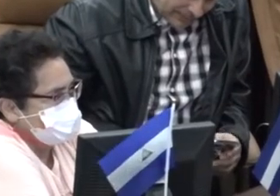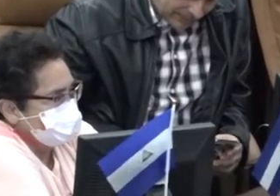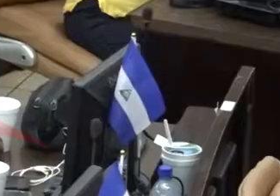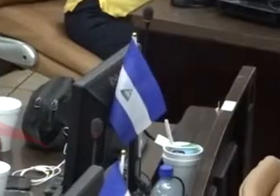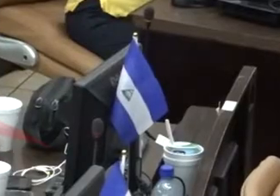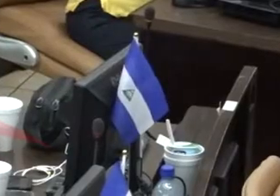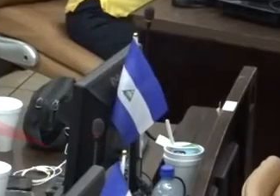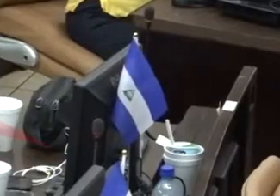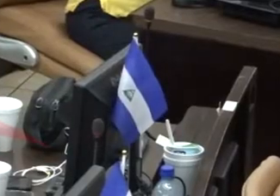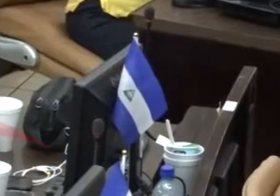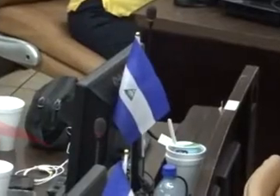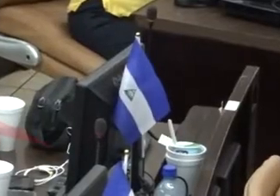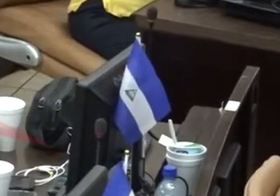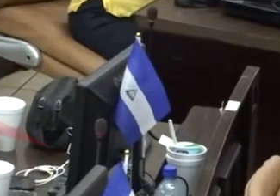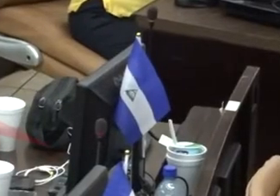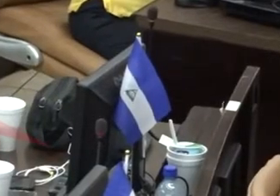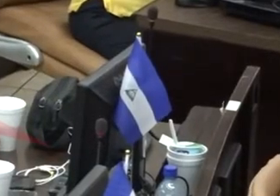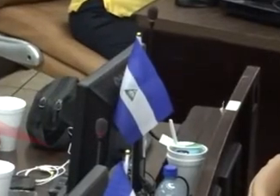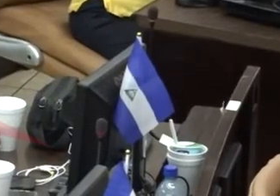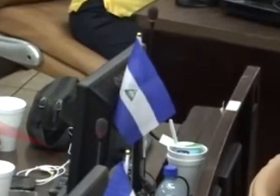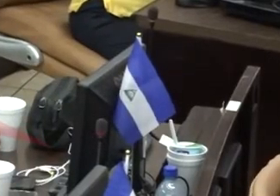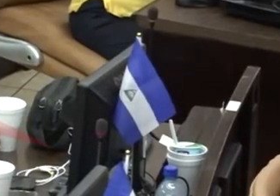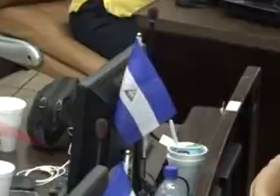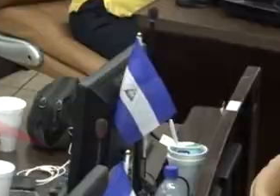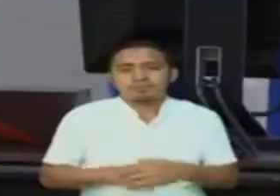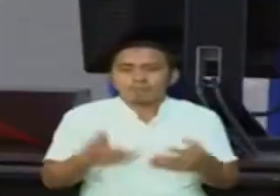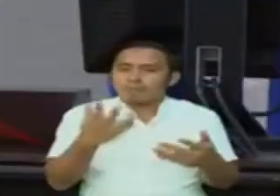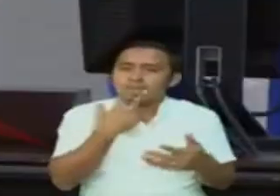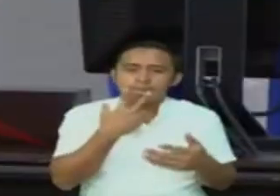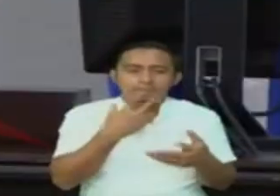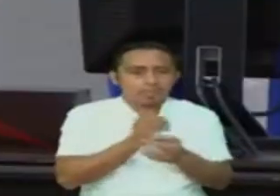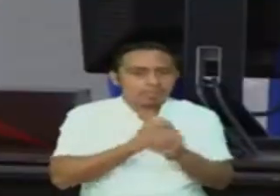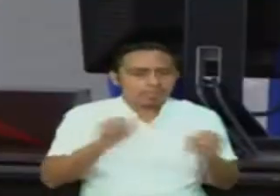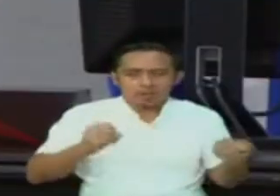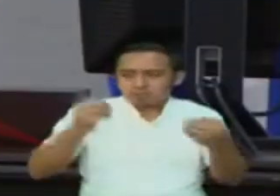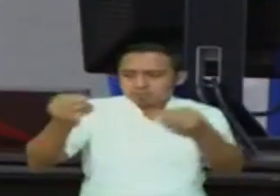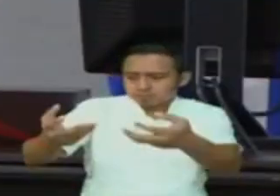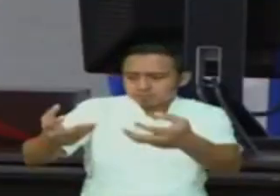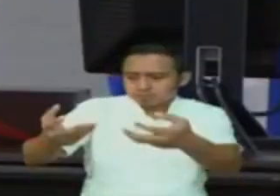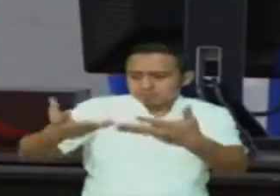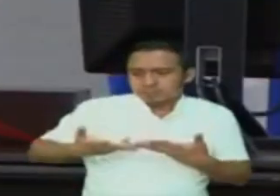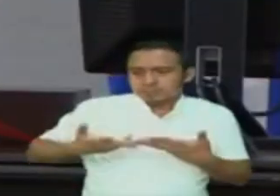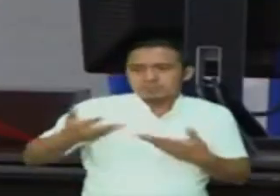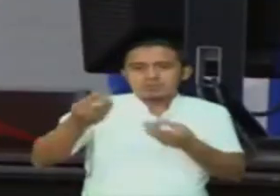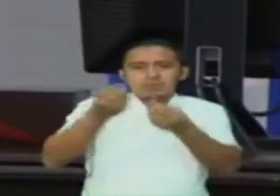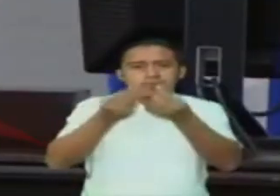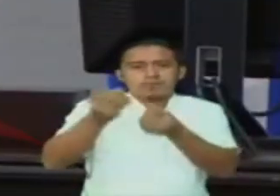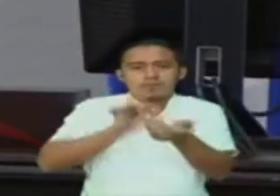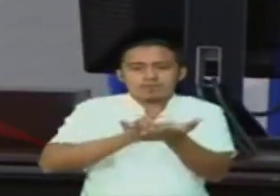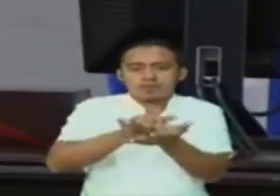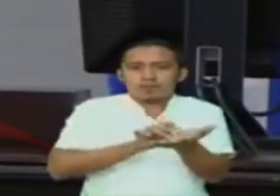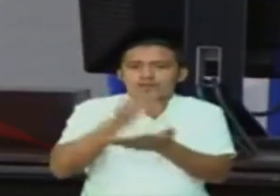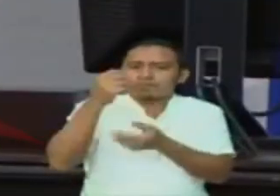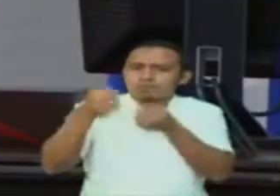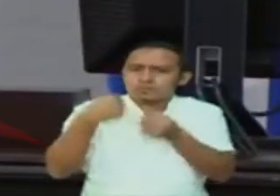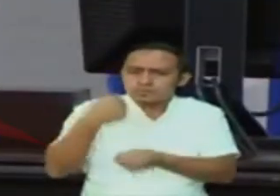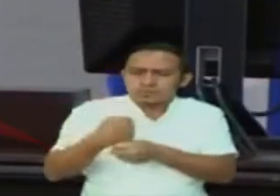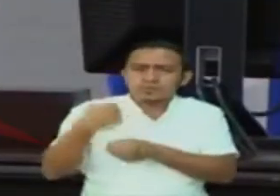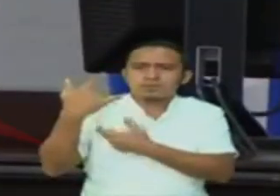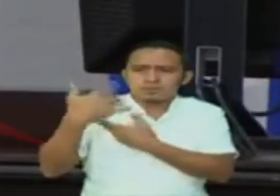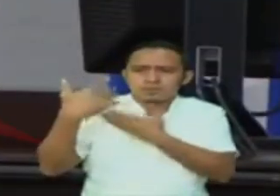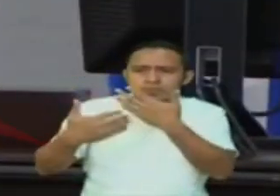Personas Jurídicas sin Fines de Lucro. No han reportado al ente regulador sus estados financieros desde hace varios años con sus